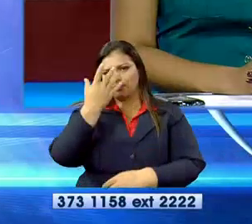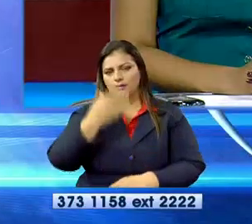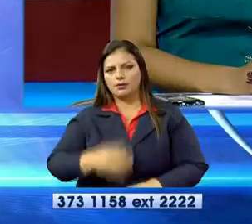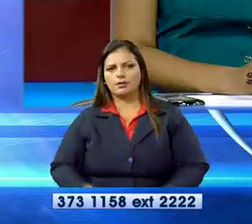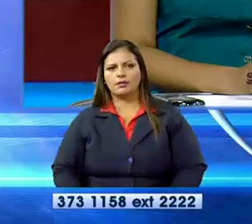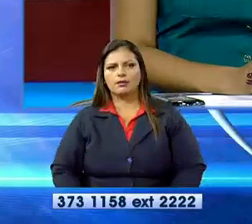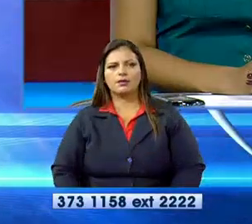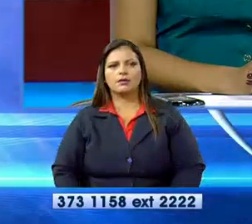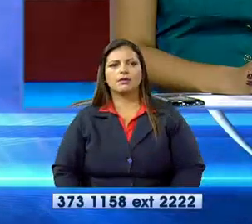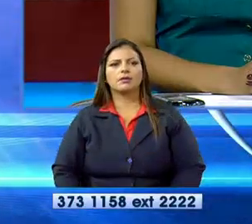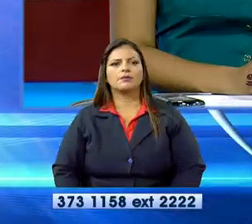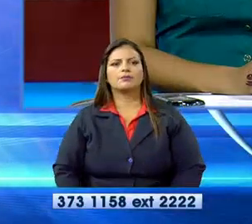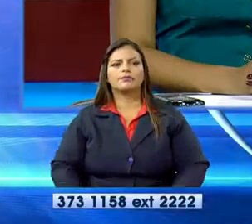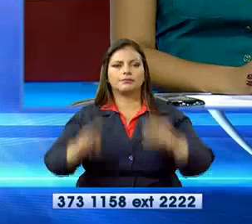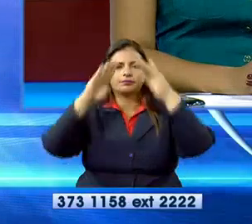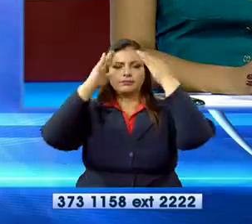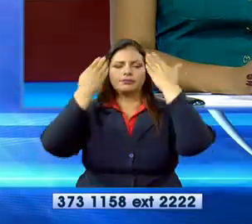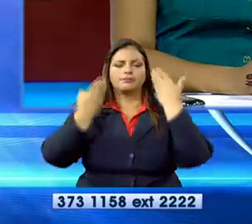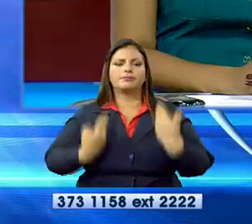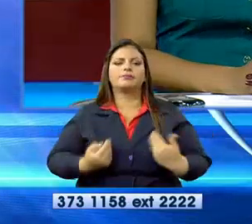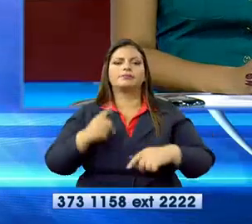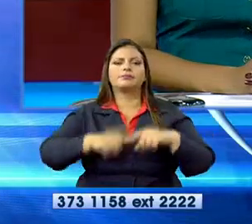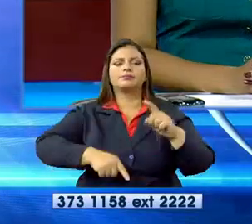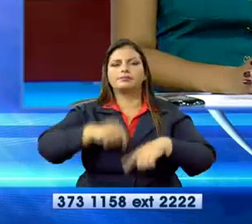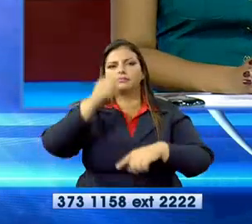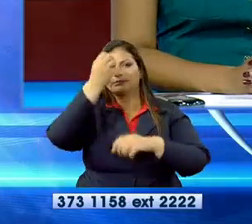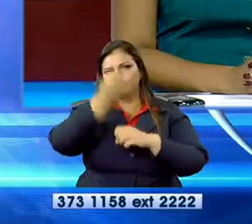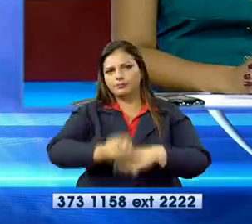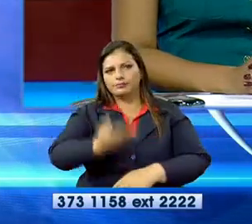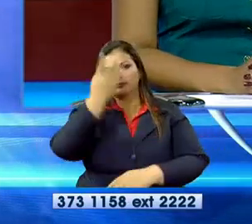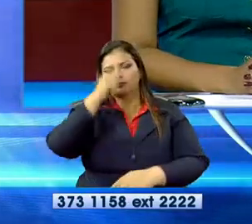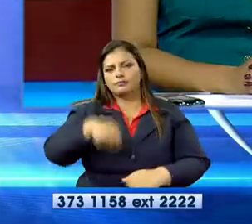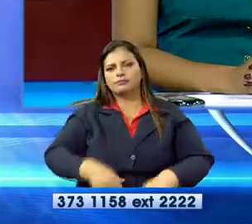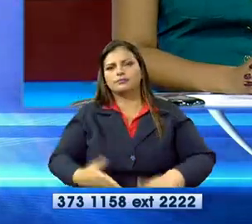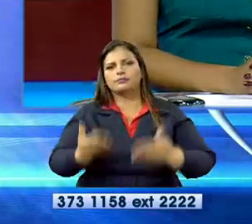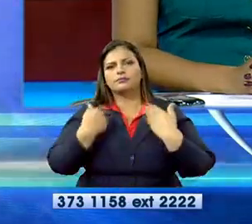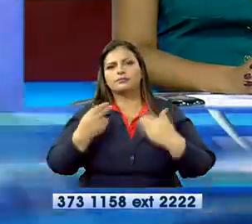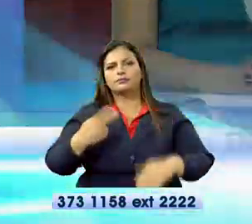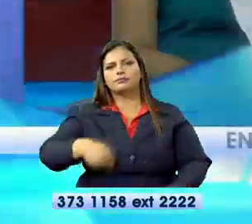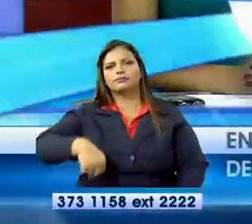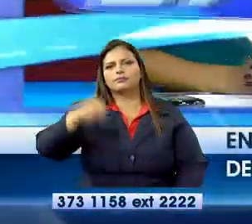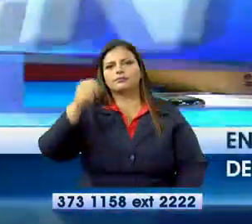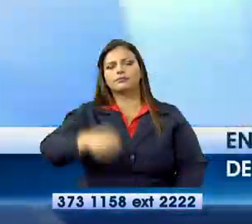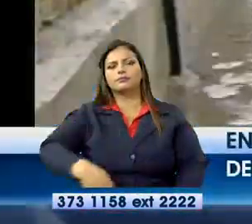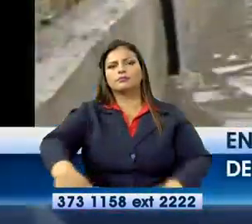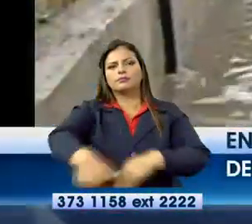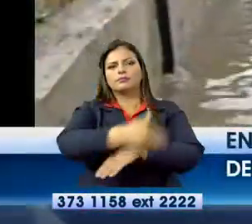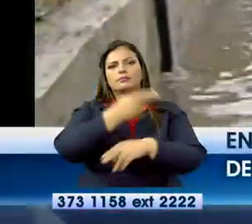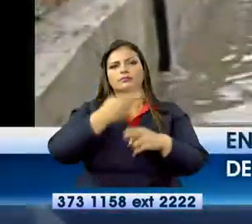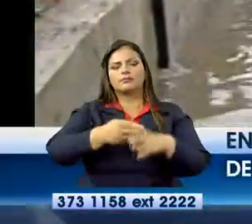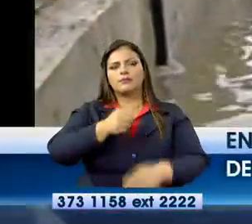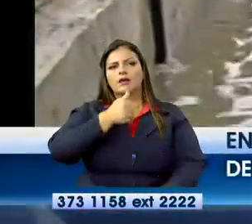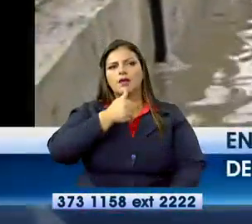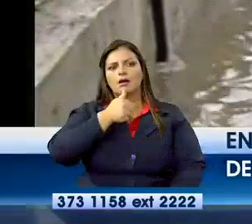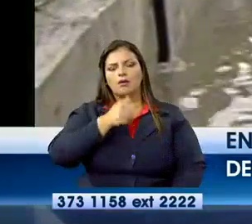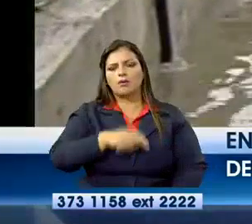Hola, ¿qué tal? Muy buenos días, Roselena, amigos televidentes. Seguimos aquí en la avenida Las Aguas de Guayaquil al norte. Estamos solamente como